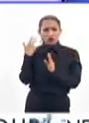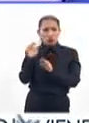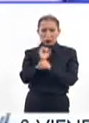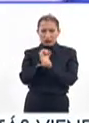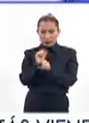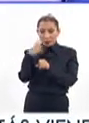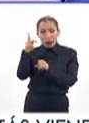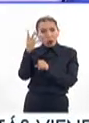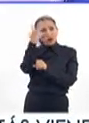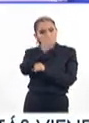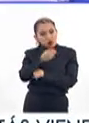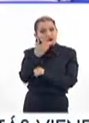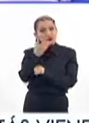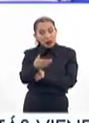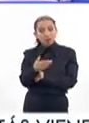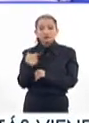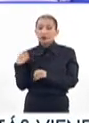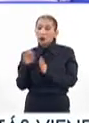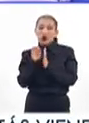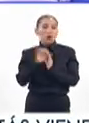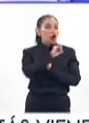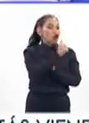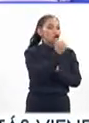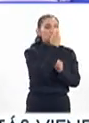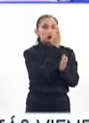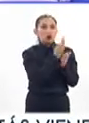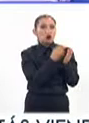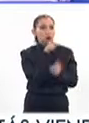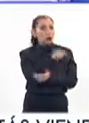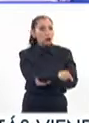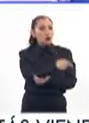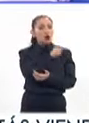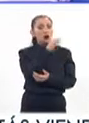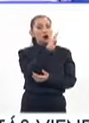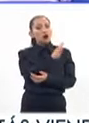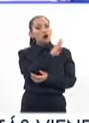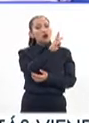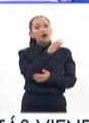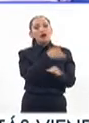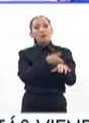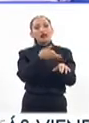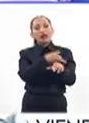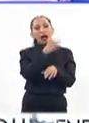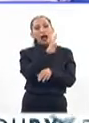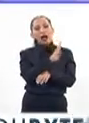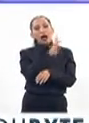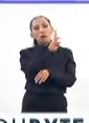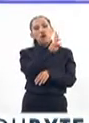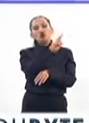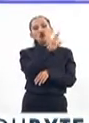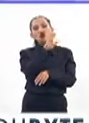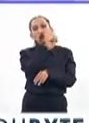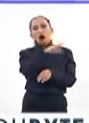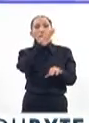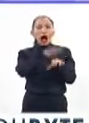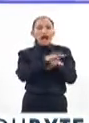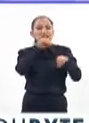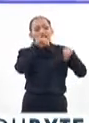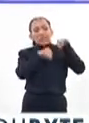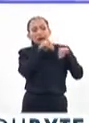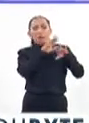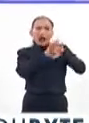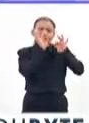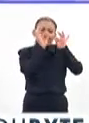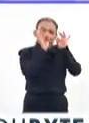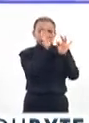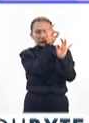Sí, exactamente, ¿no? Si ve uno los de los Burrón, ¿no? A lo mejor ya son un poco más elaborados, ¿no? Ya